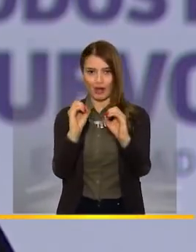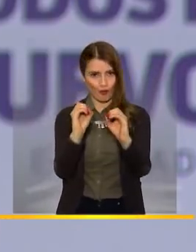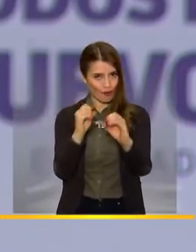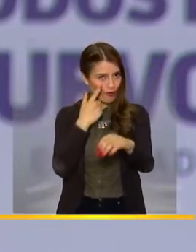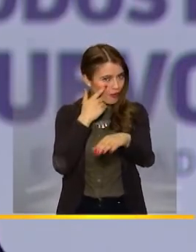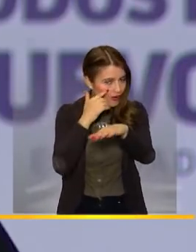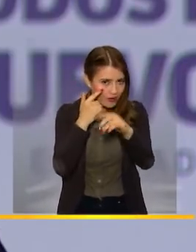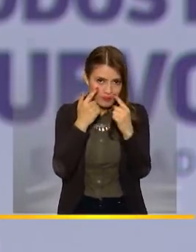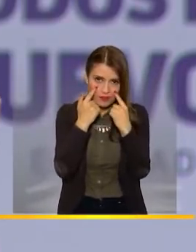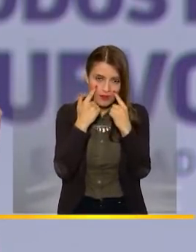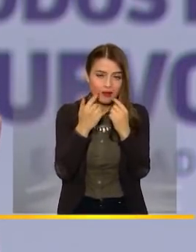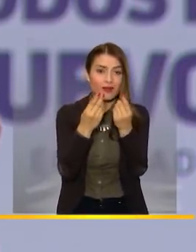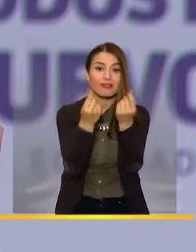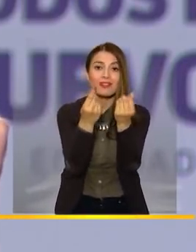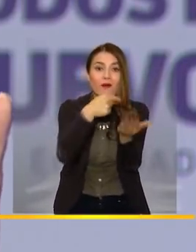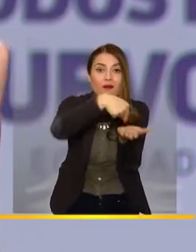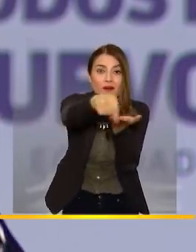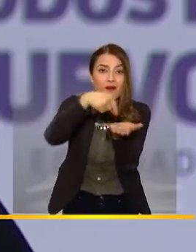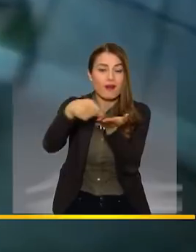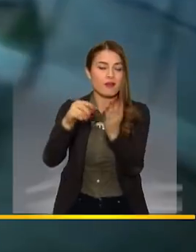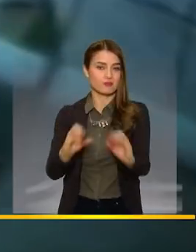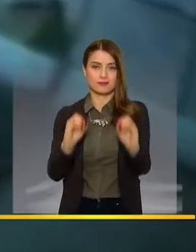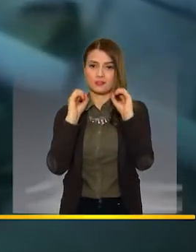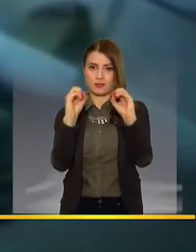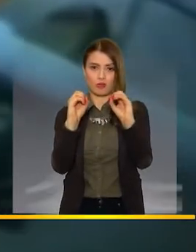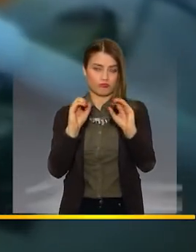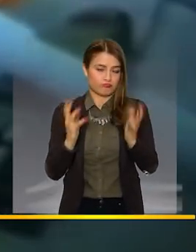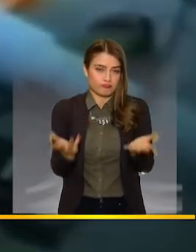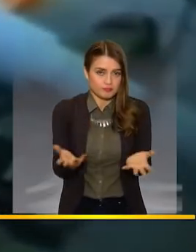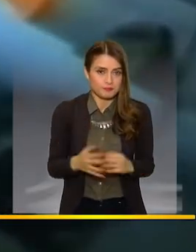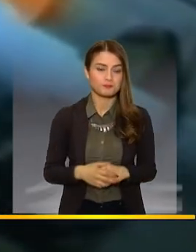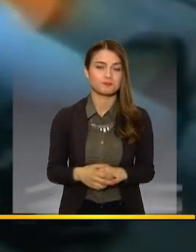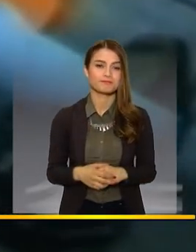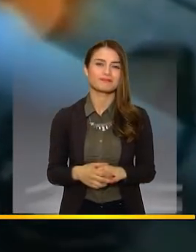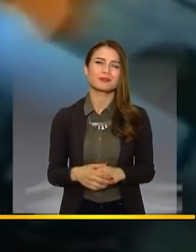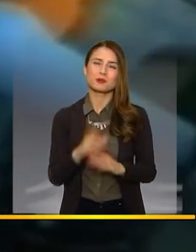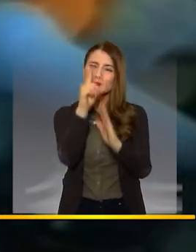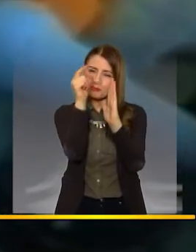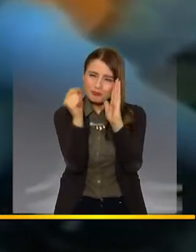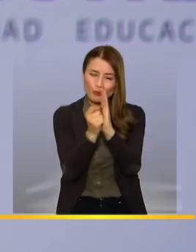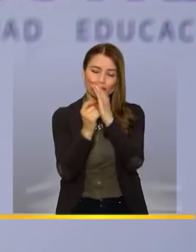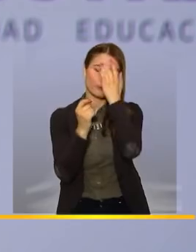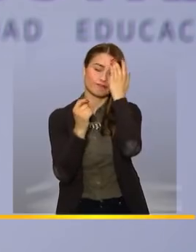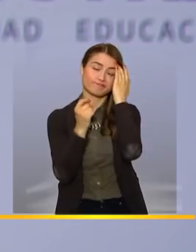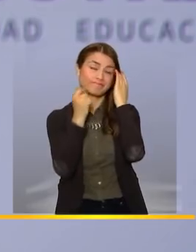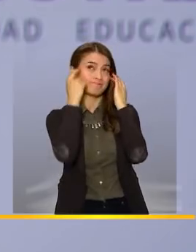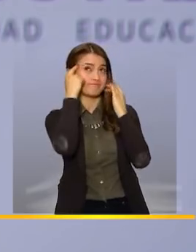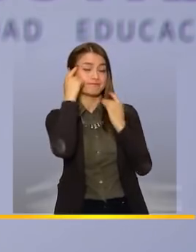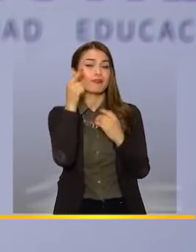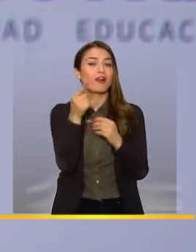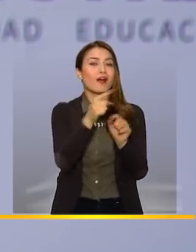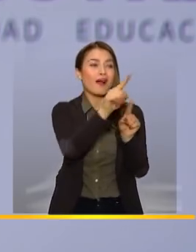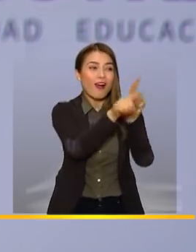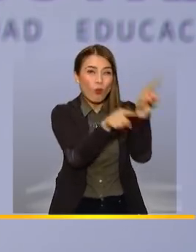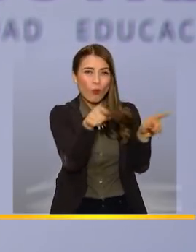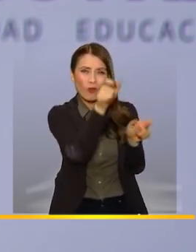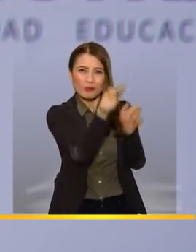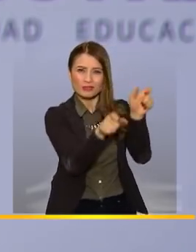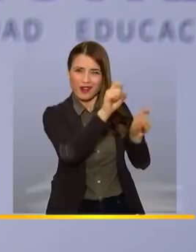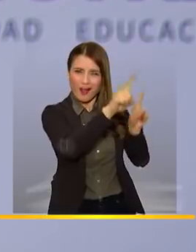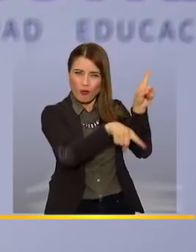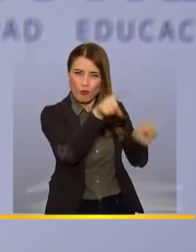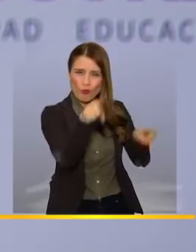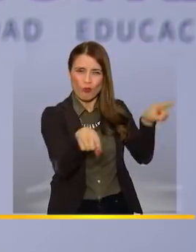a cero costo para el Estado colombiano. Sin embargo, por iniciativas de los que